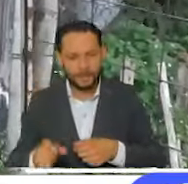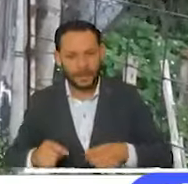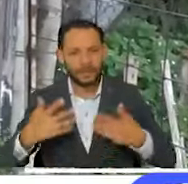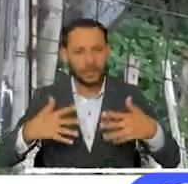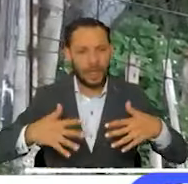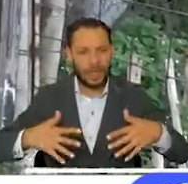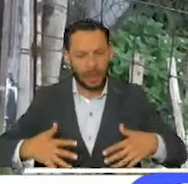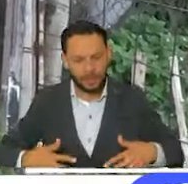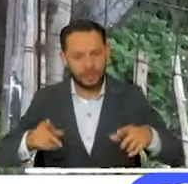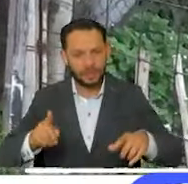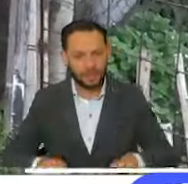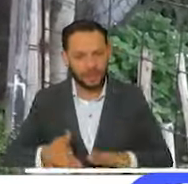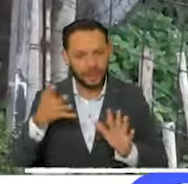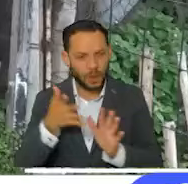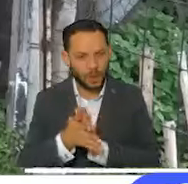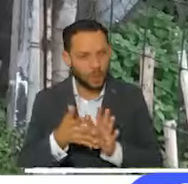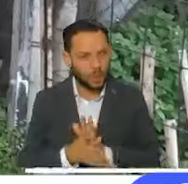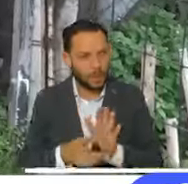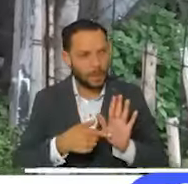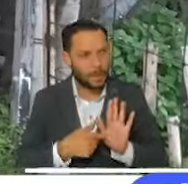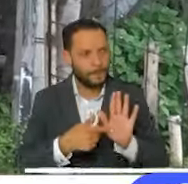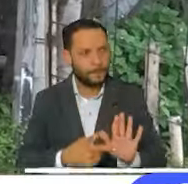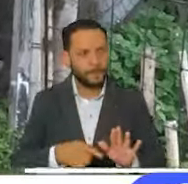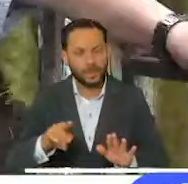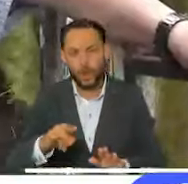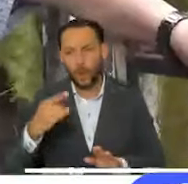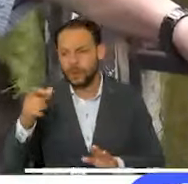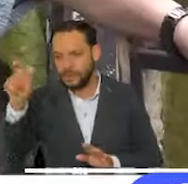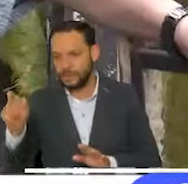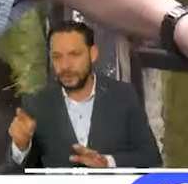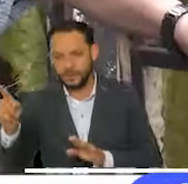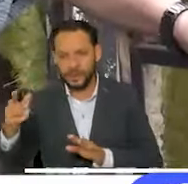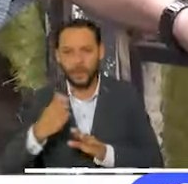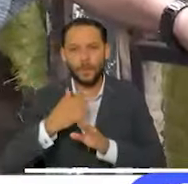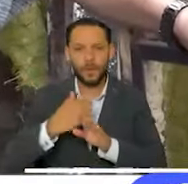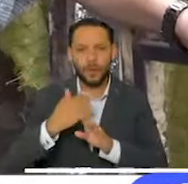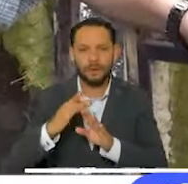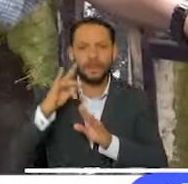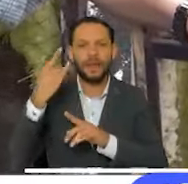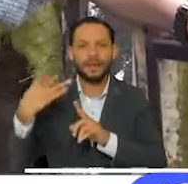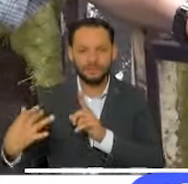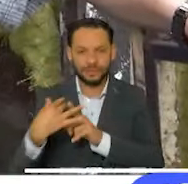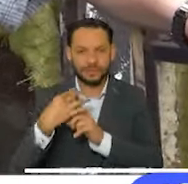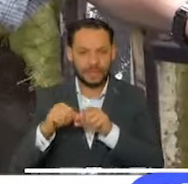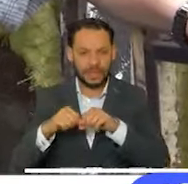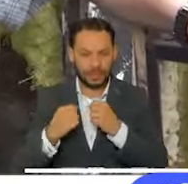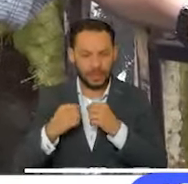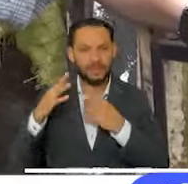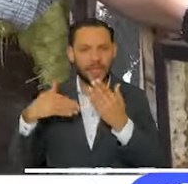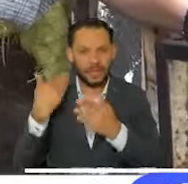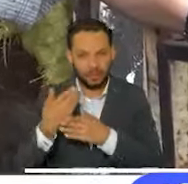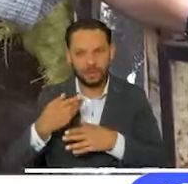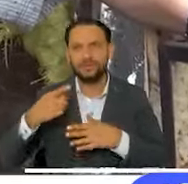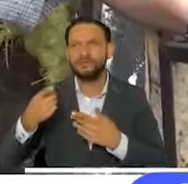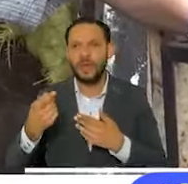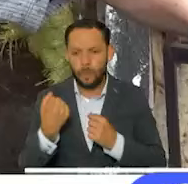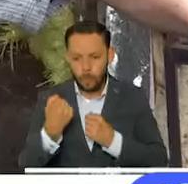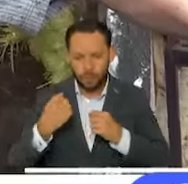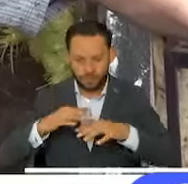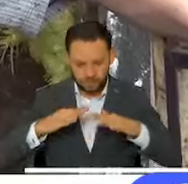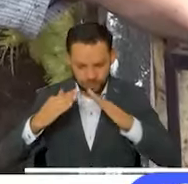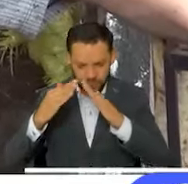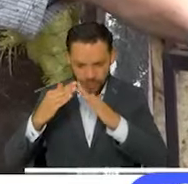por la explosión relataron que lo primero que pensaron es que un vecino con el que tienen problemas les estaba haciendo daño a sus casas pero que luego sintieron como si el terreno en el